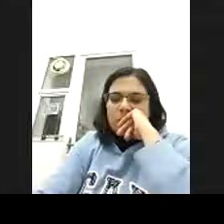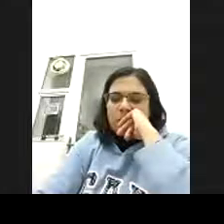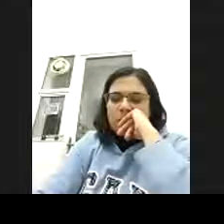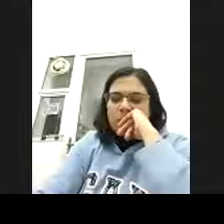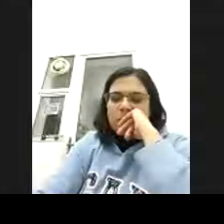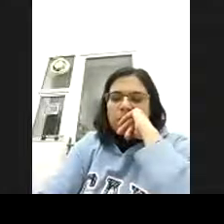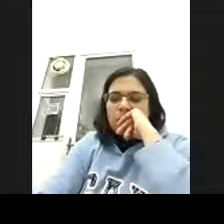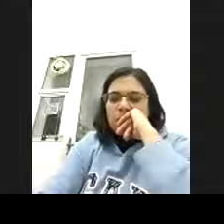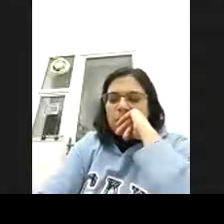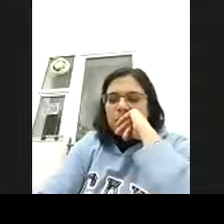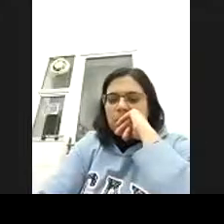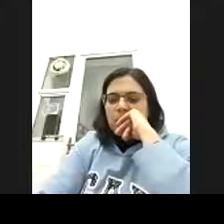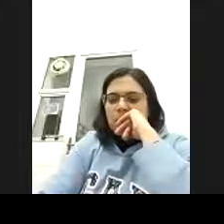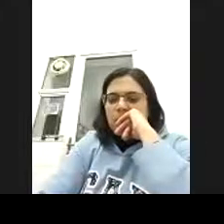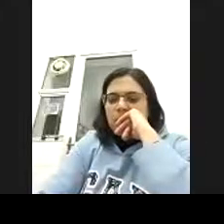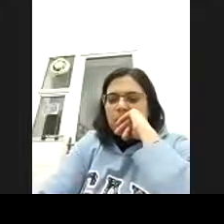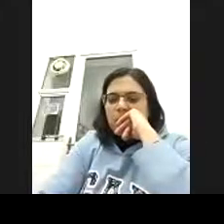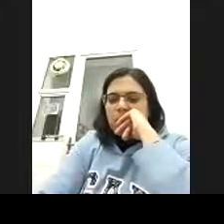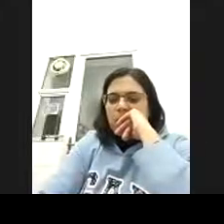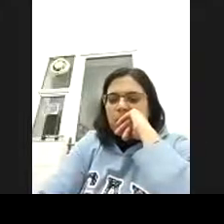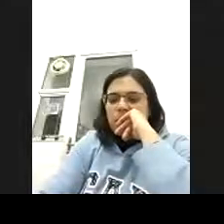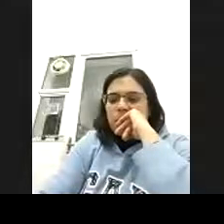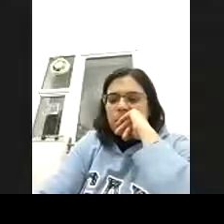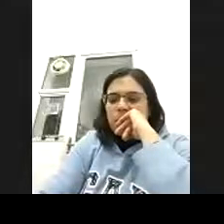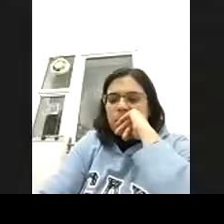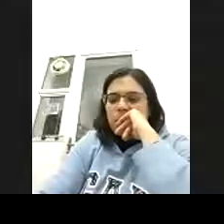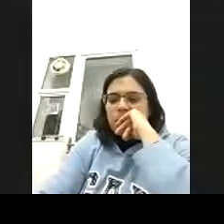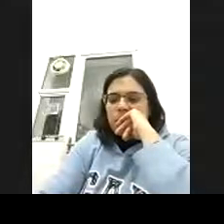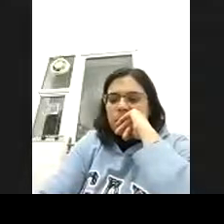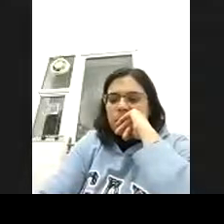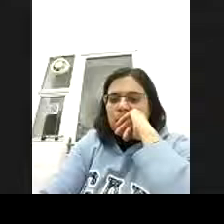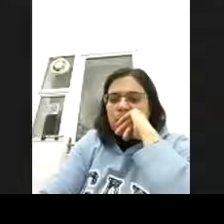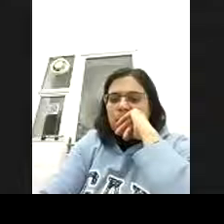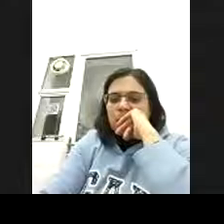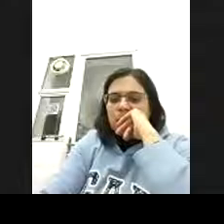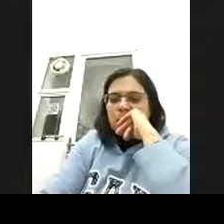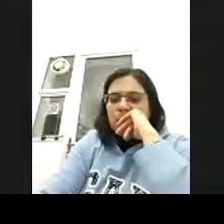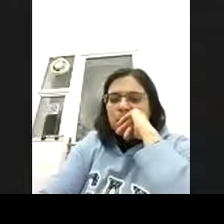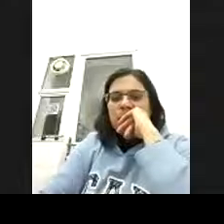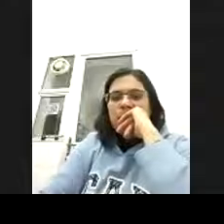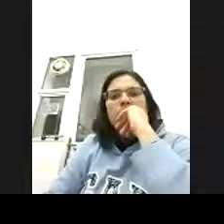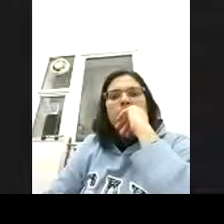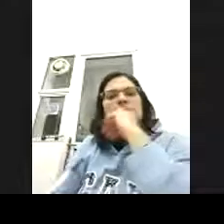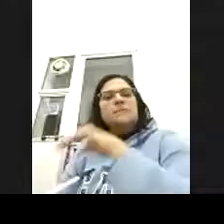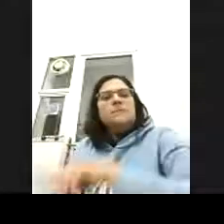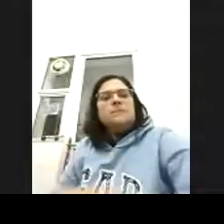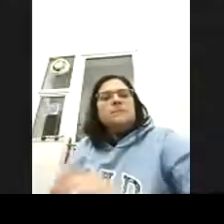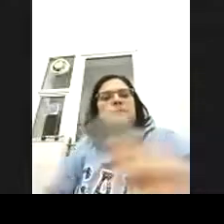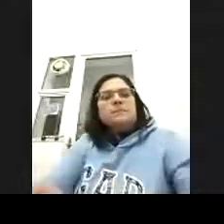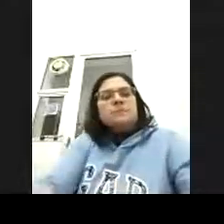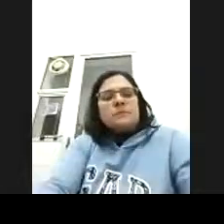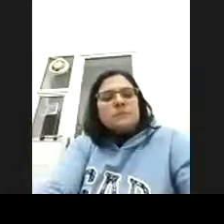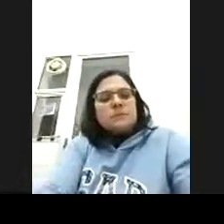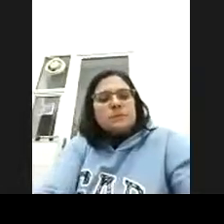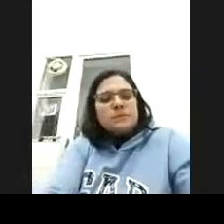de Medicina de la UDELAR. Es delegada de la UDELAR a la CONASIDA, Comisión Nacional de SIDA. Y nos